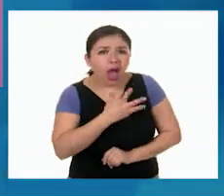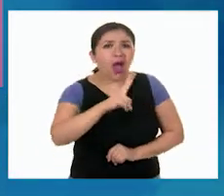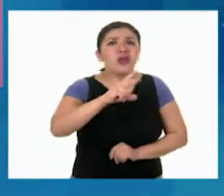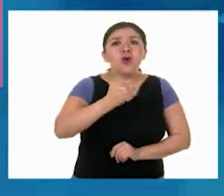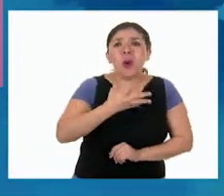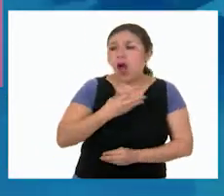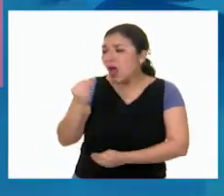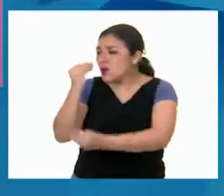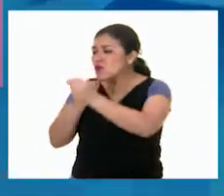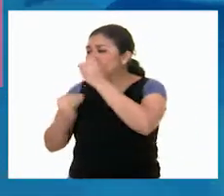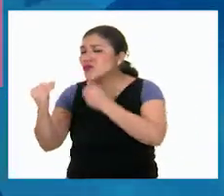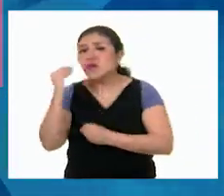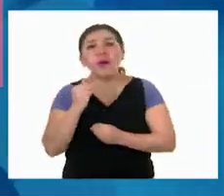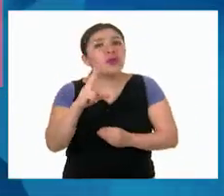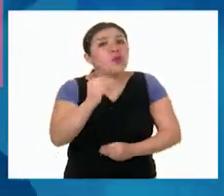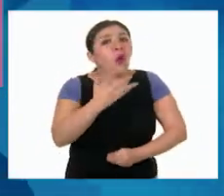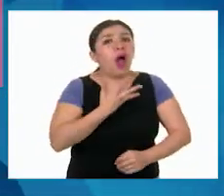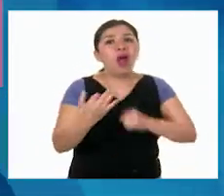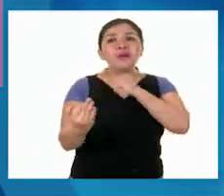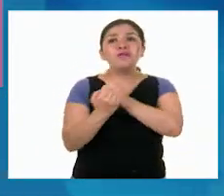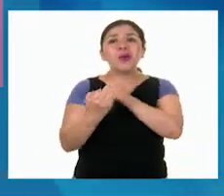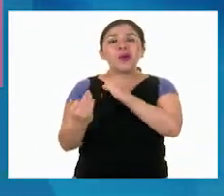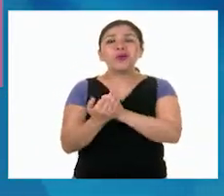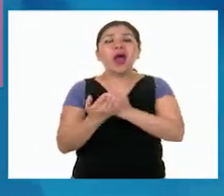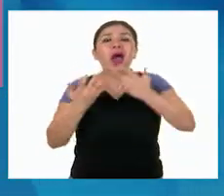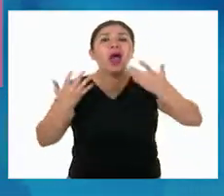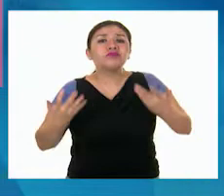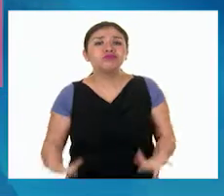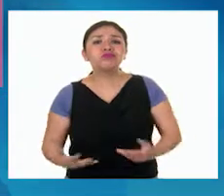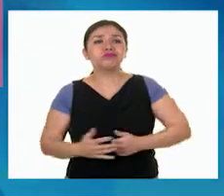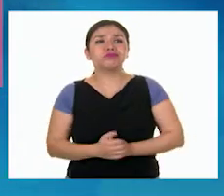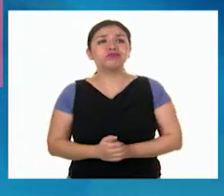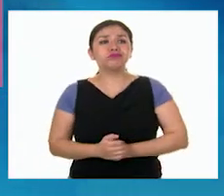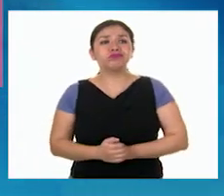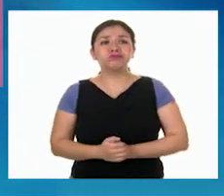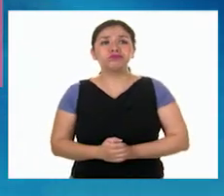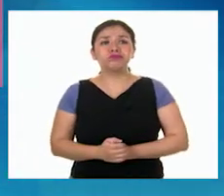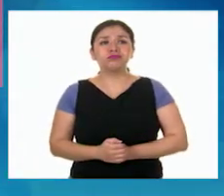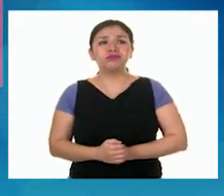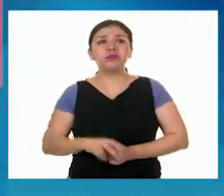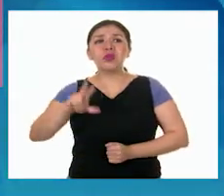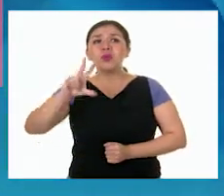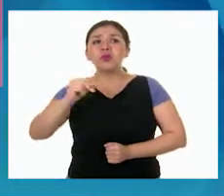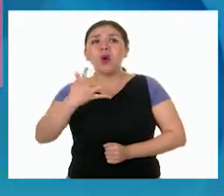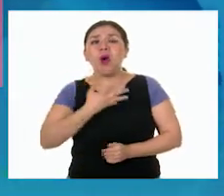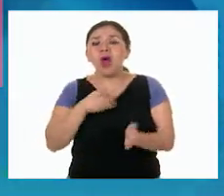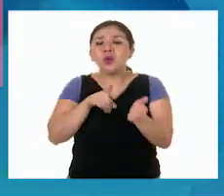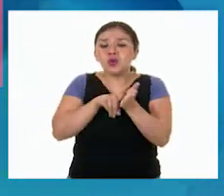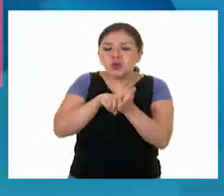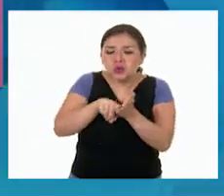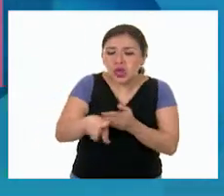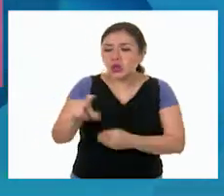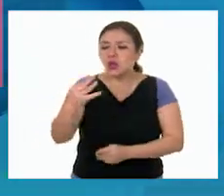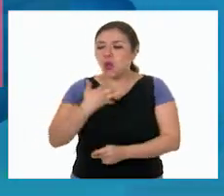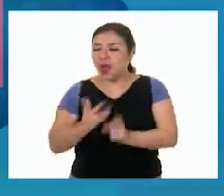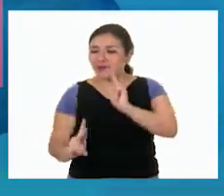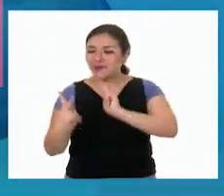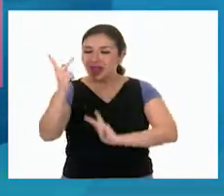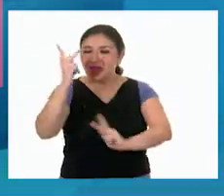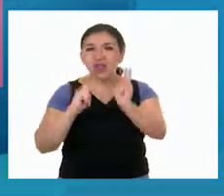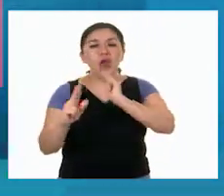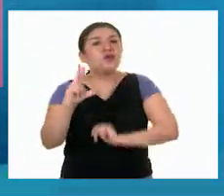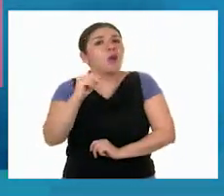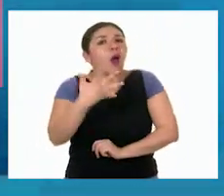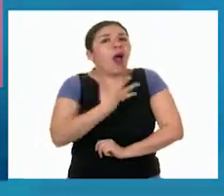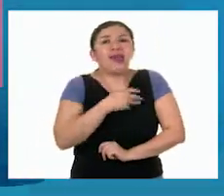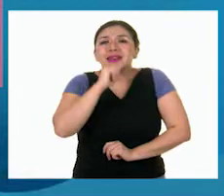precioso sustento, sin mosca, sin gusano, sin trigo, sin